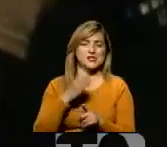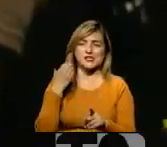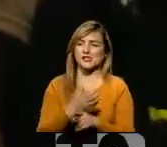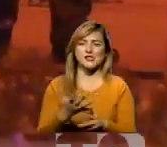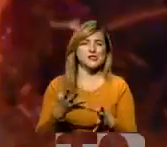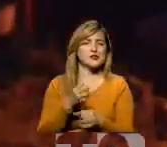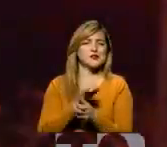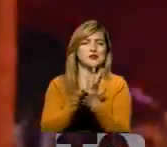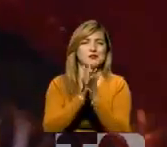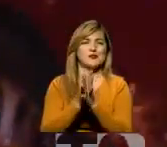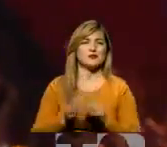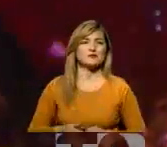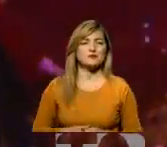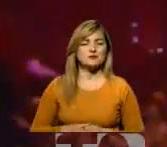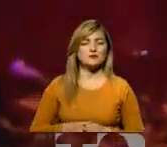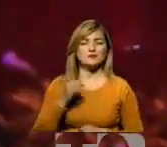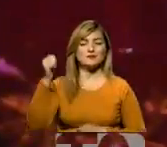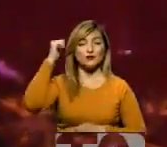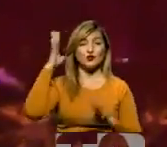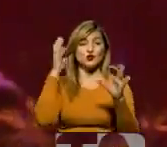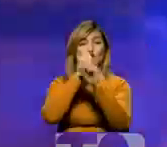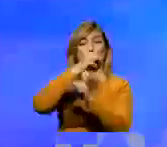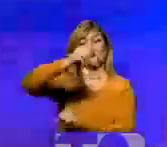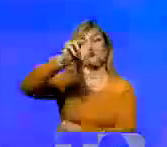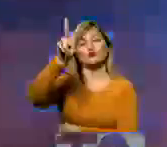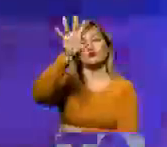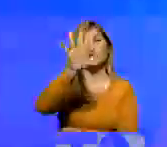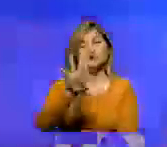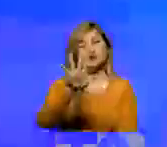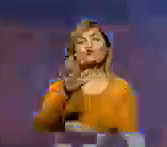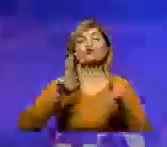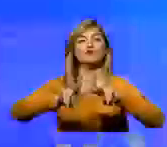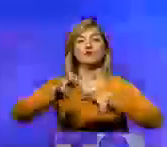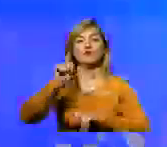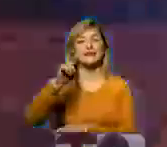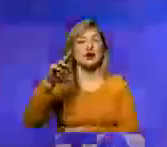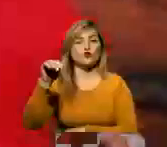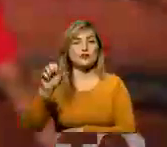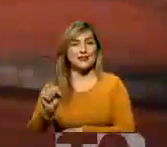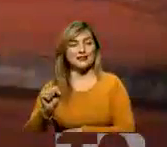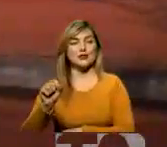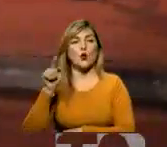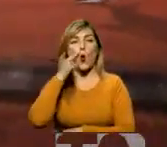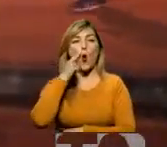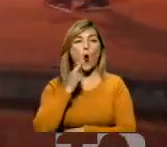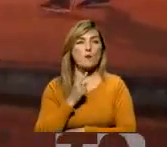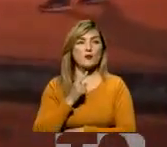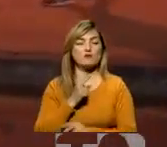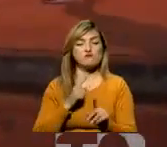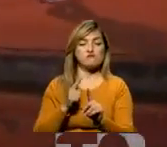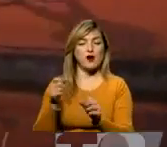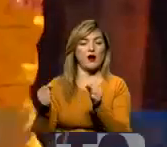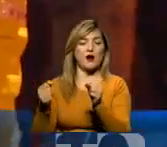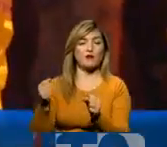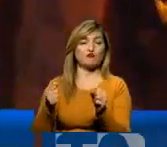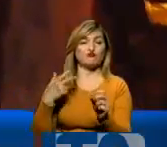vive en las calles. Apenas la noche anterior, el miércoles 25, también en Sauces, pero en su tercera etapa, un hombre fue interceptado por un